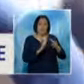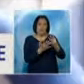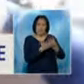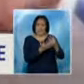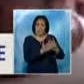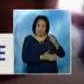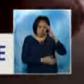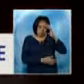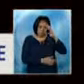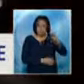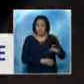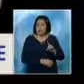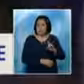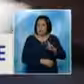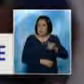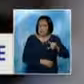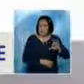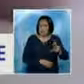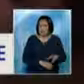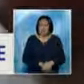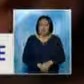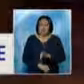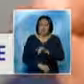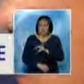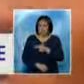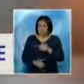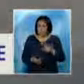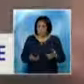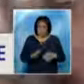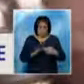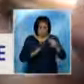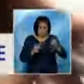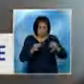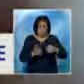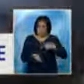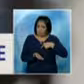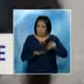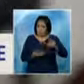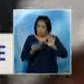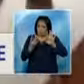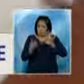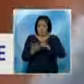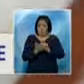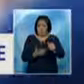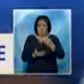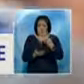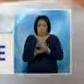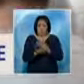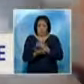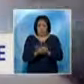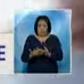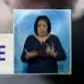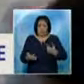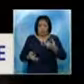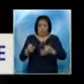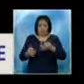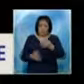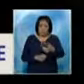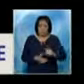¿Qué puedes decir? El Poder Judicial ordenó 9 meses de prisión preventiva para el presunto